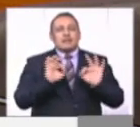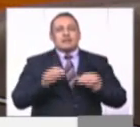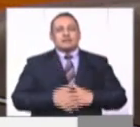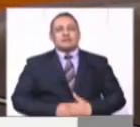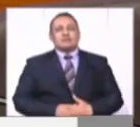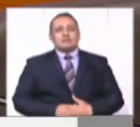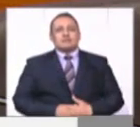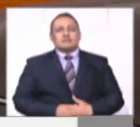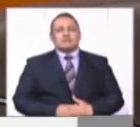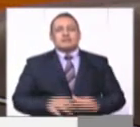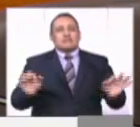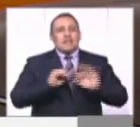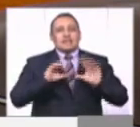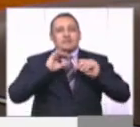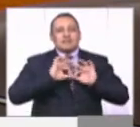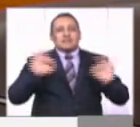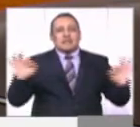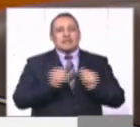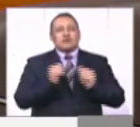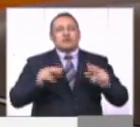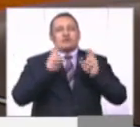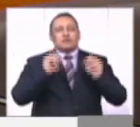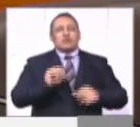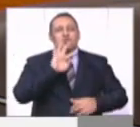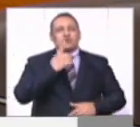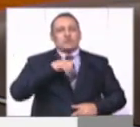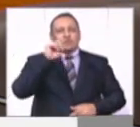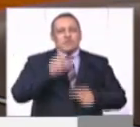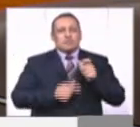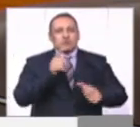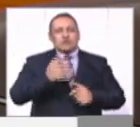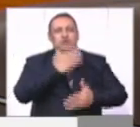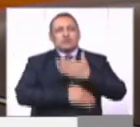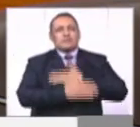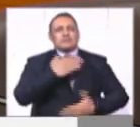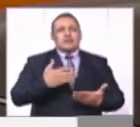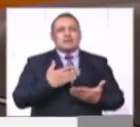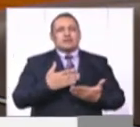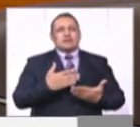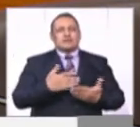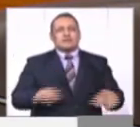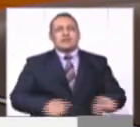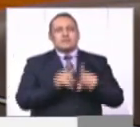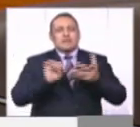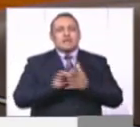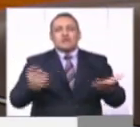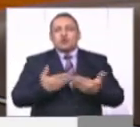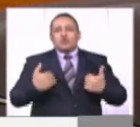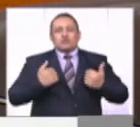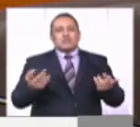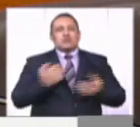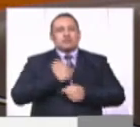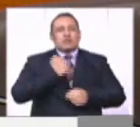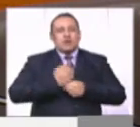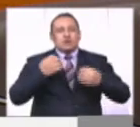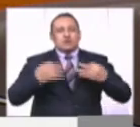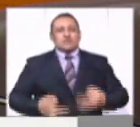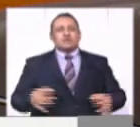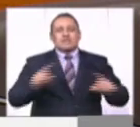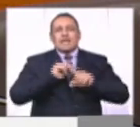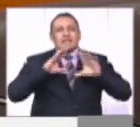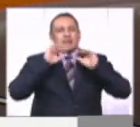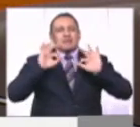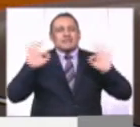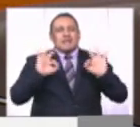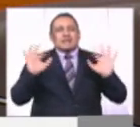nada nadie dice nada de los 4 millones de personas con dis capacidad que no tienen acceso a un trabajo digno nadie dice